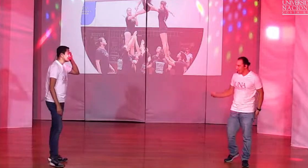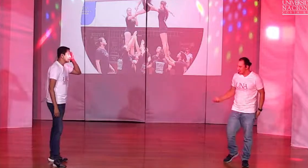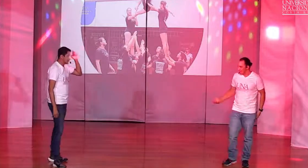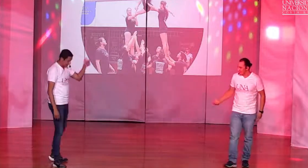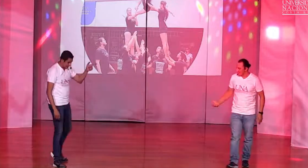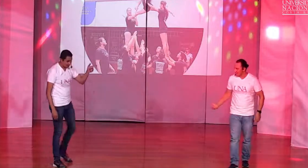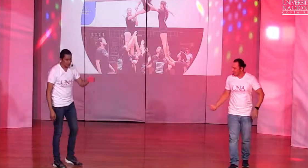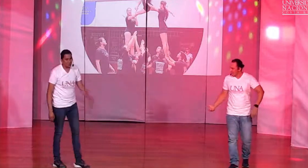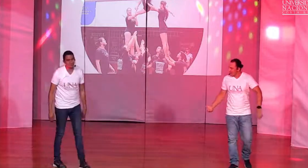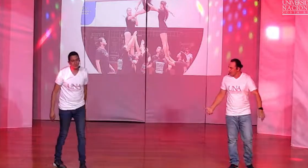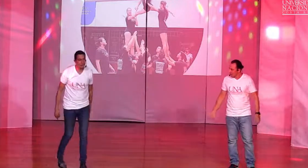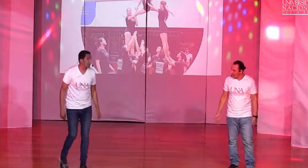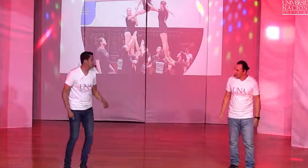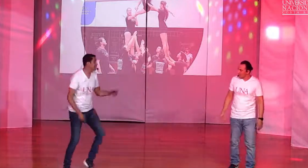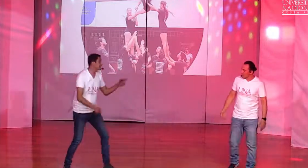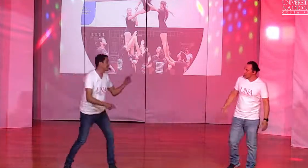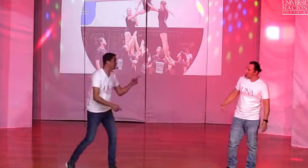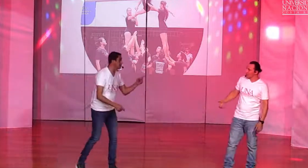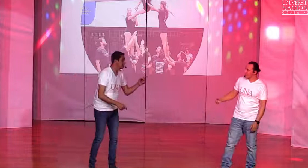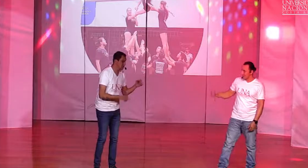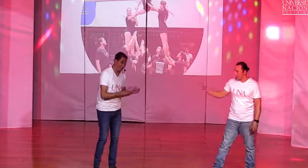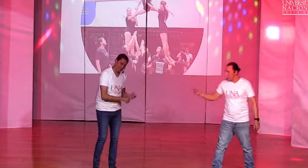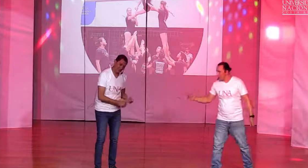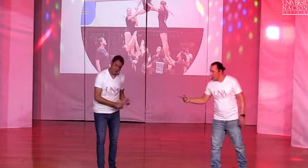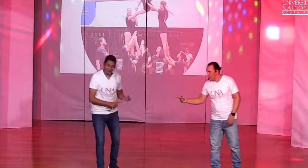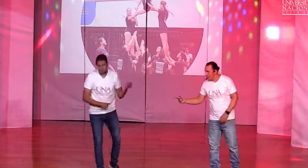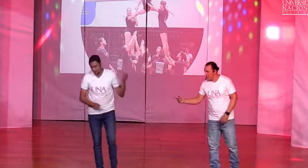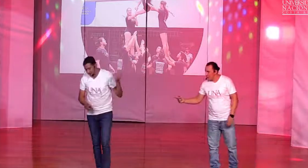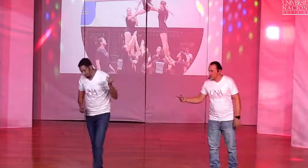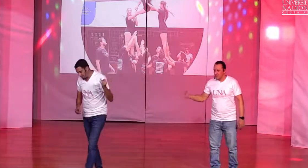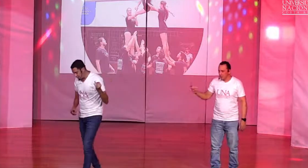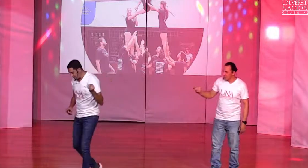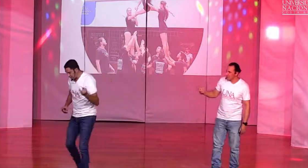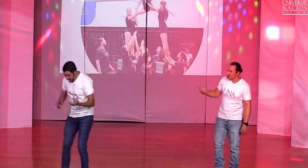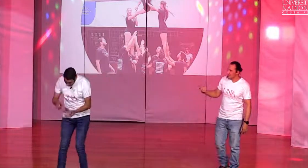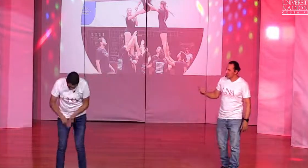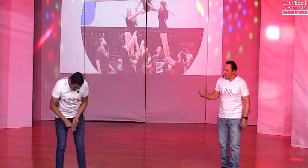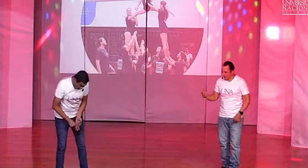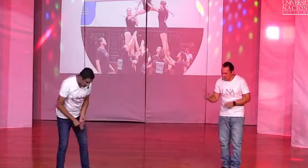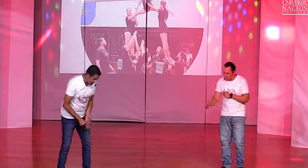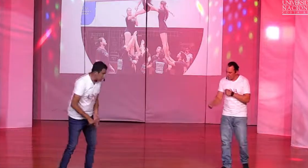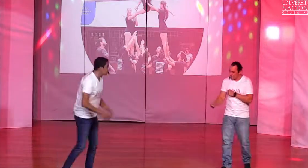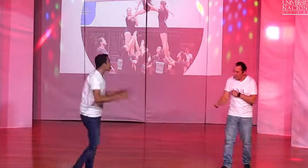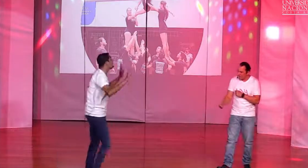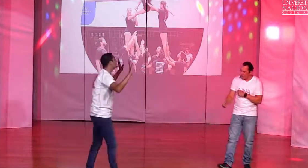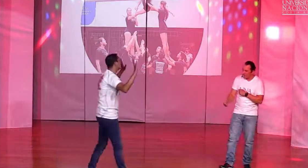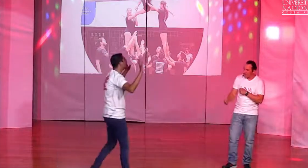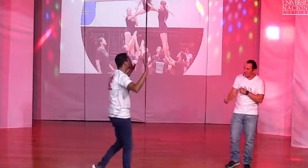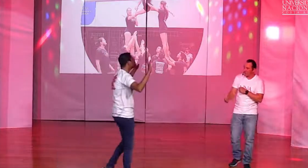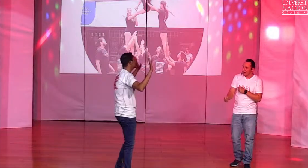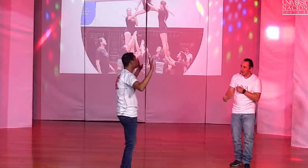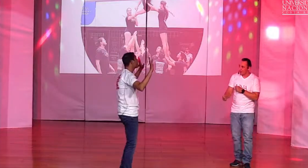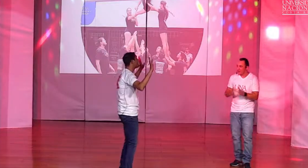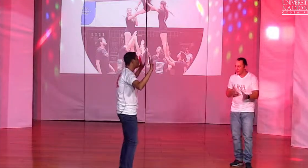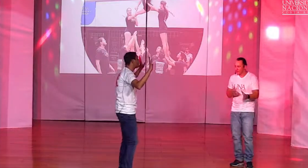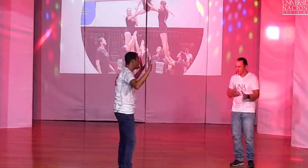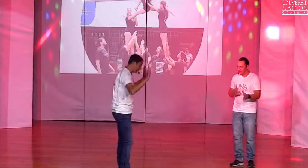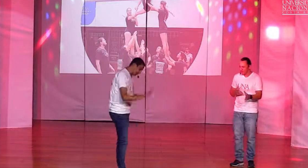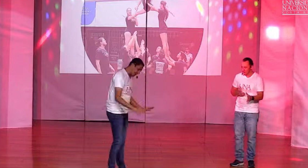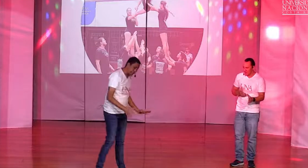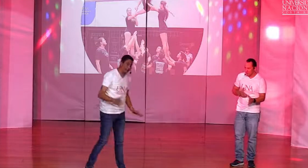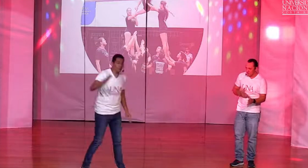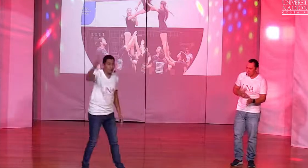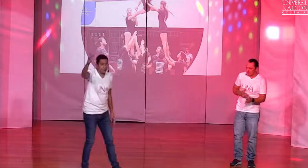se levantó otra vez. Se levantó. Ajá. ¿Y después de que se levantó? Desayunó. ¿Y después? Se lavó los dientes. ¿Luego? Agarró el hacha. Bueno. Abrió la